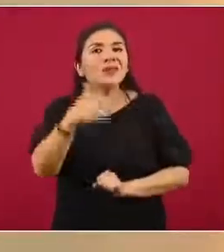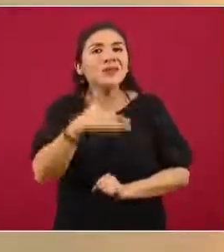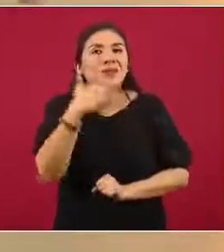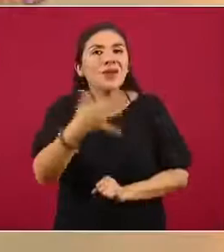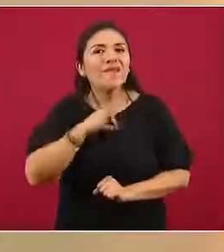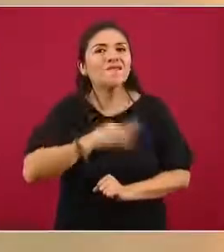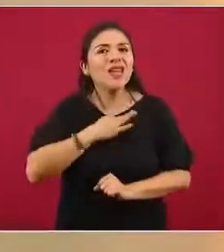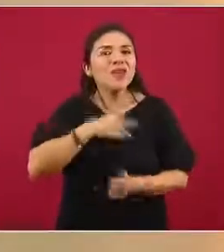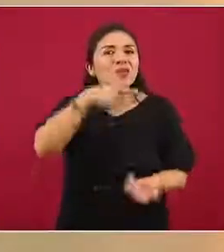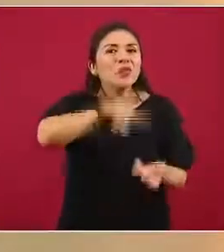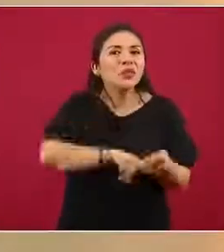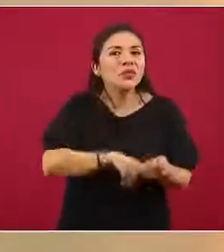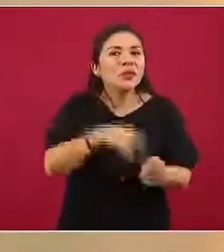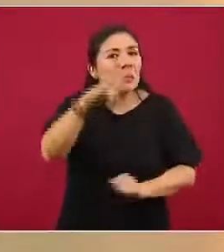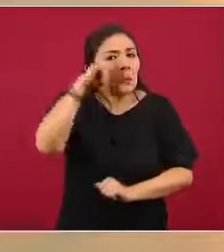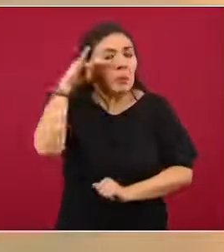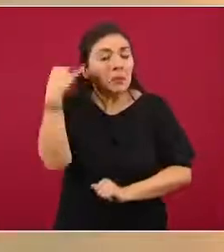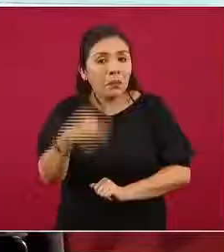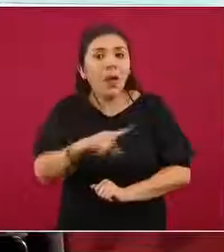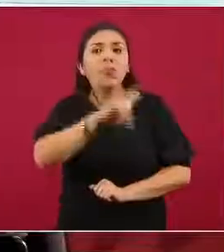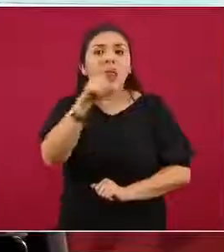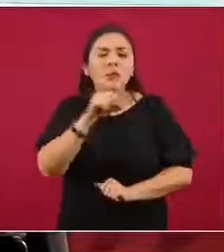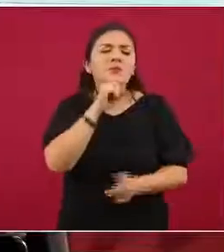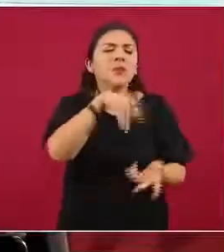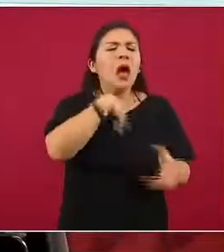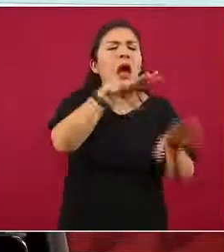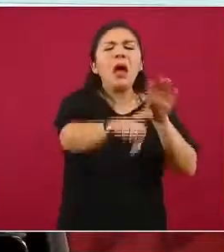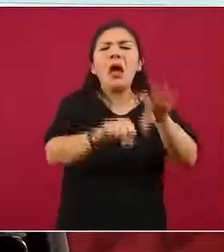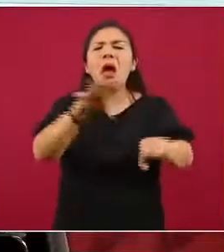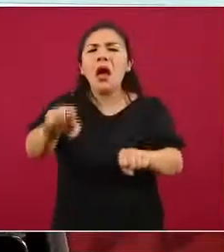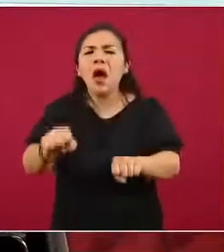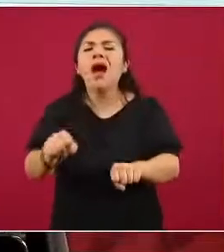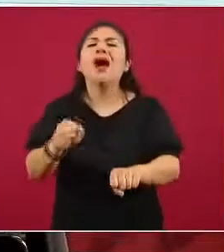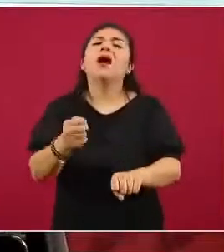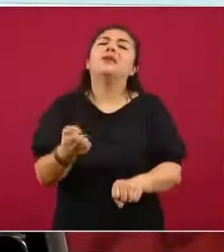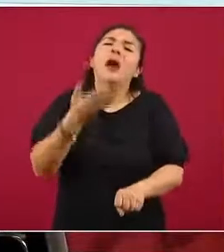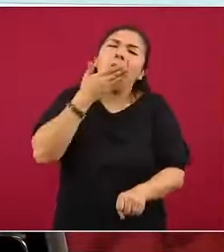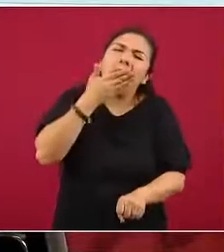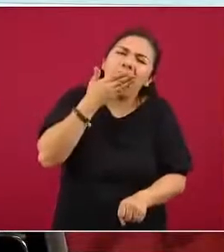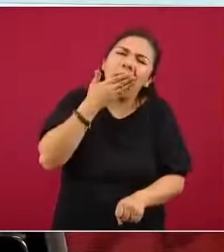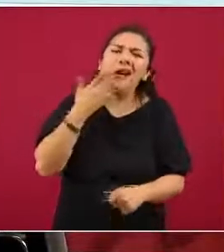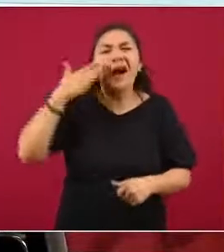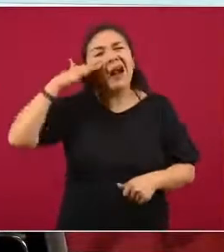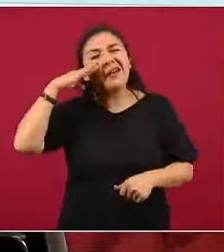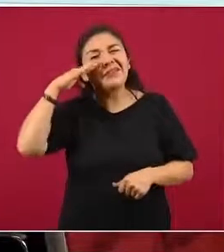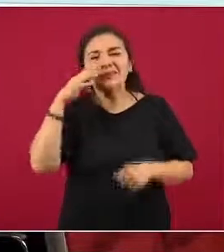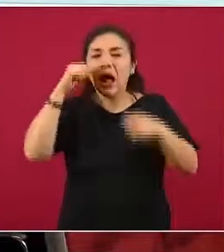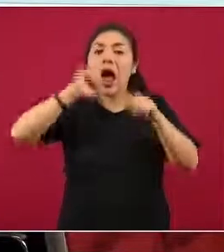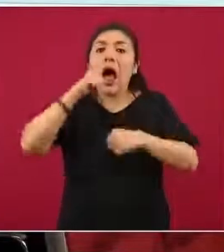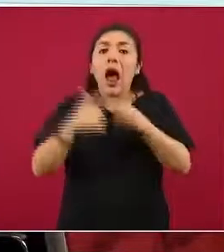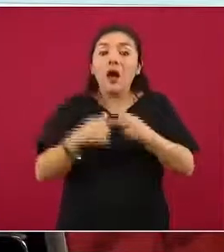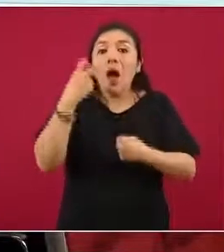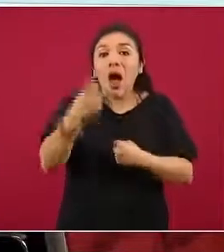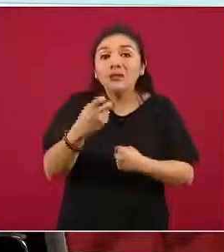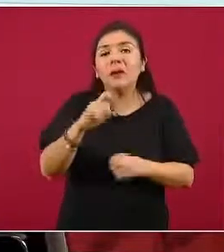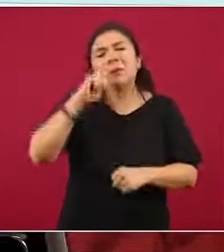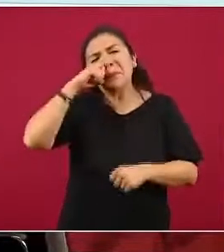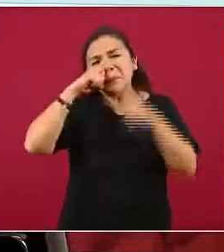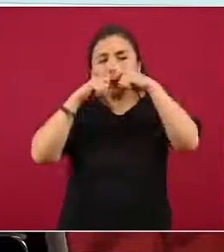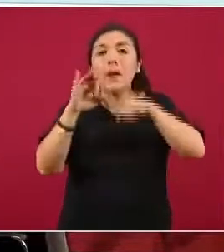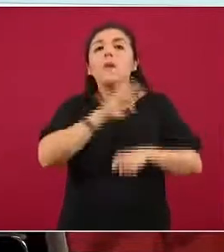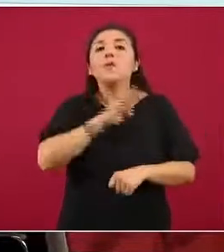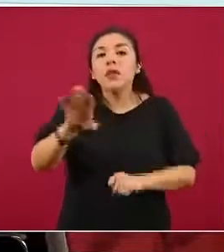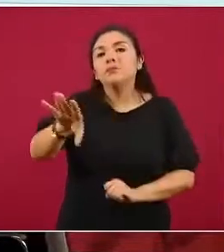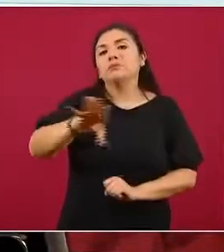con el virus y también nuevamente pues después tocarse la boca, los ojos o la nariz. Y entonces, por ende, pues